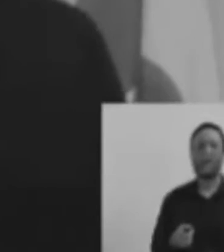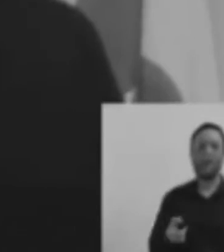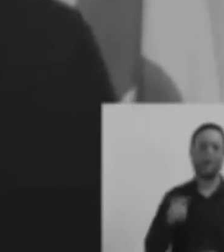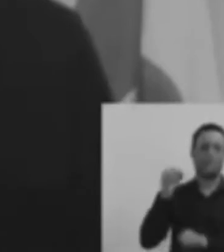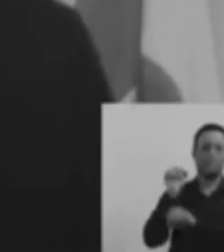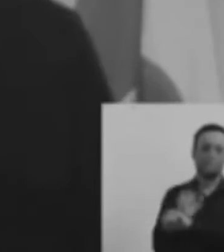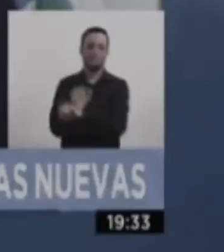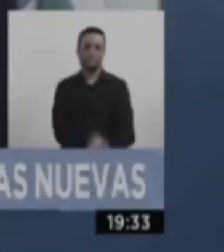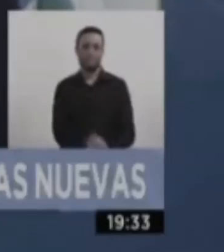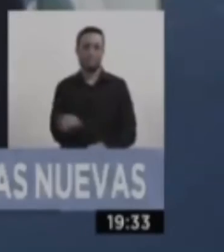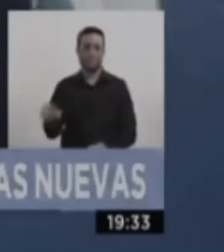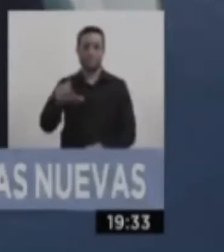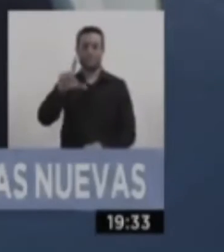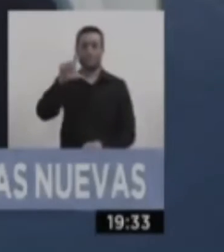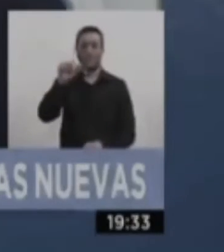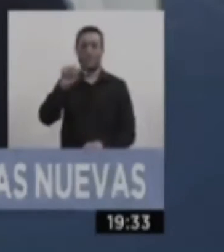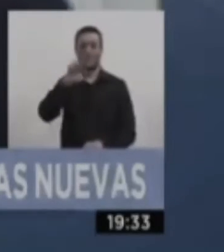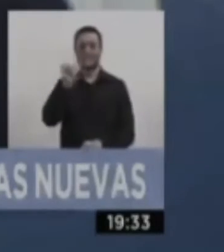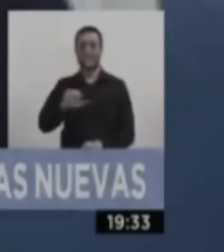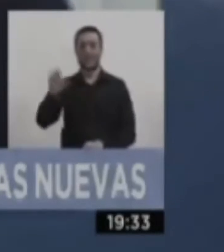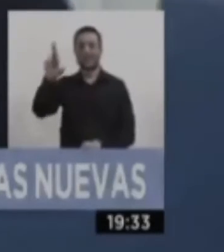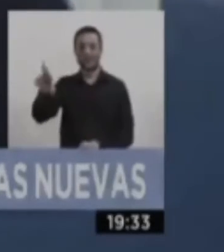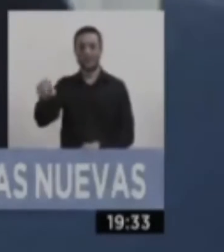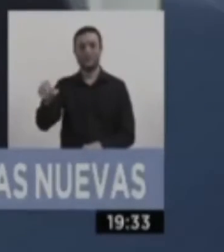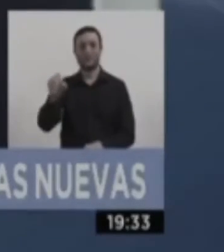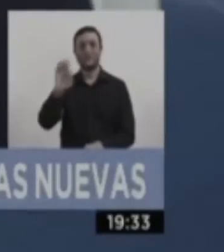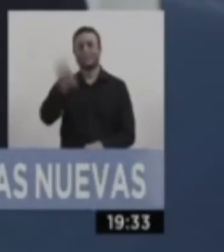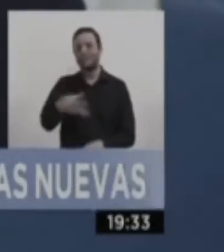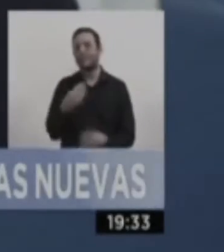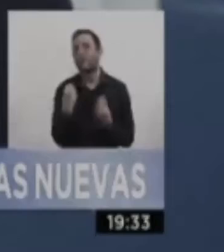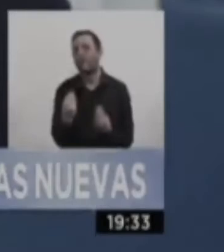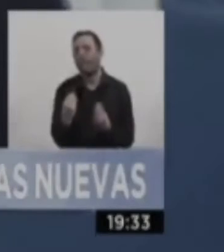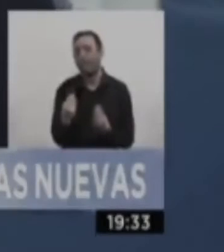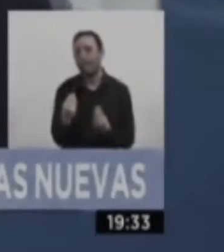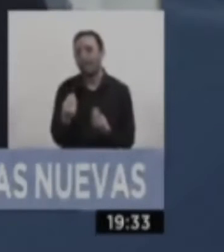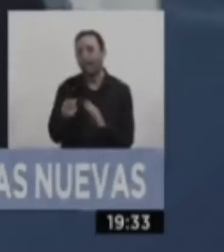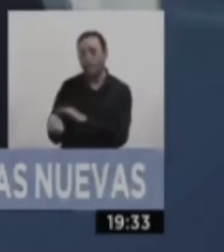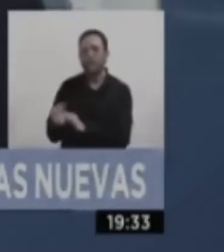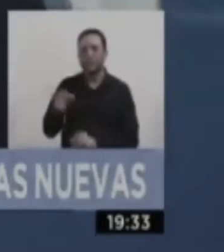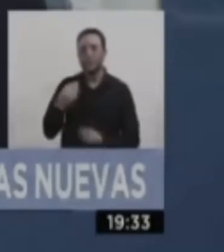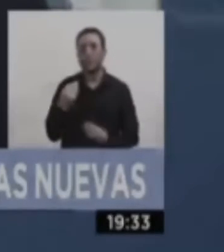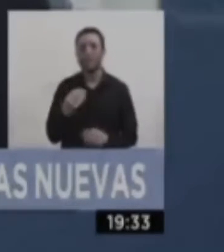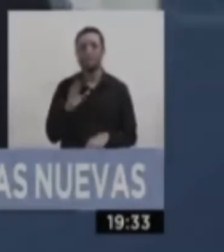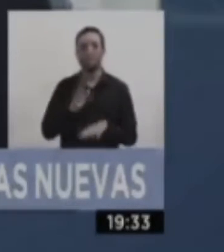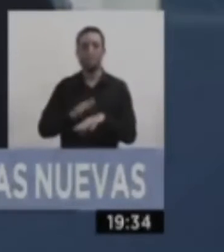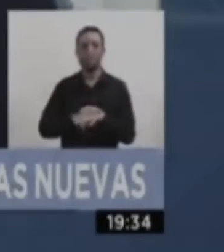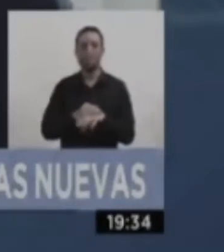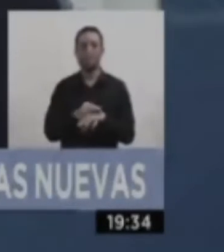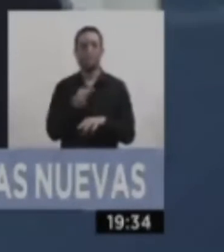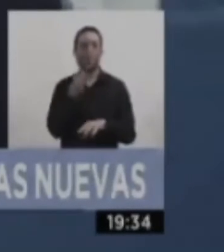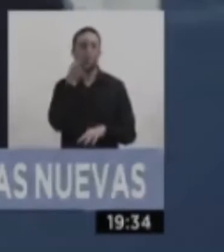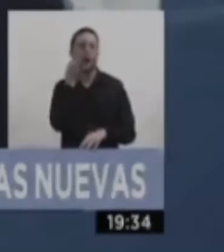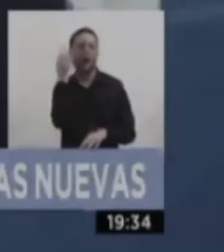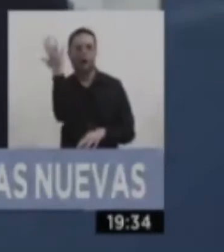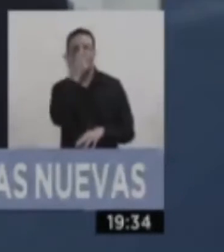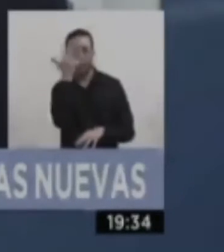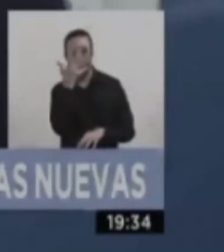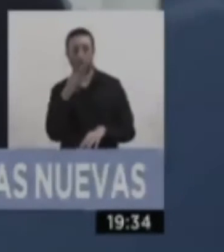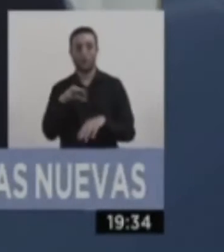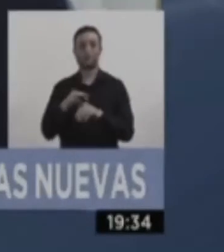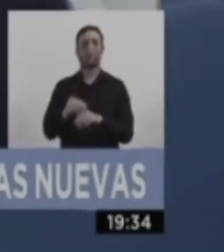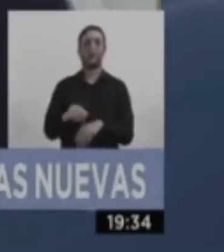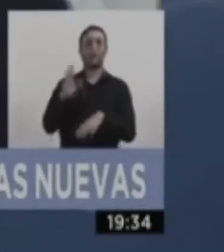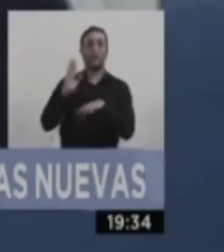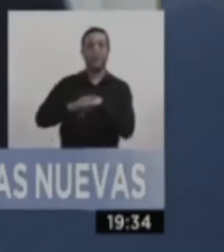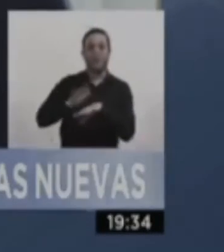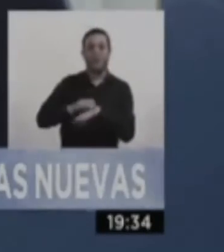es morocho. Porque es de tez oscura. Porque era amigo de Néstor Kirchner. Porque no forma parte